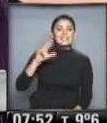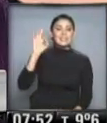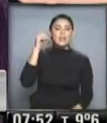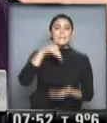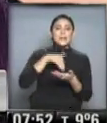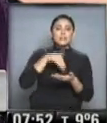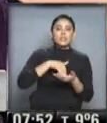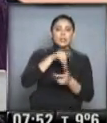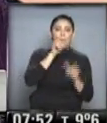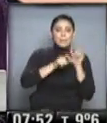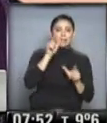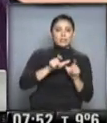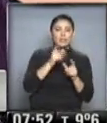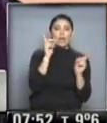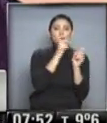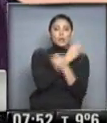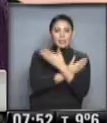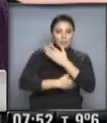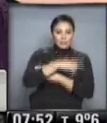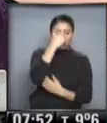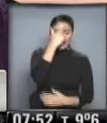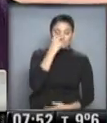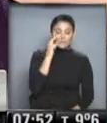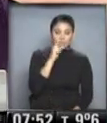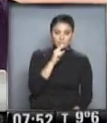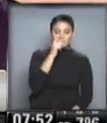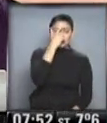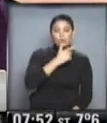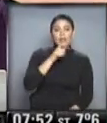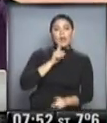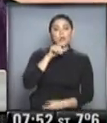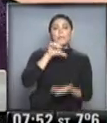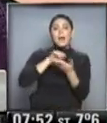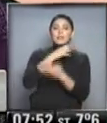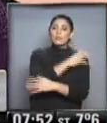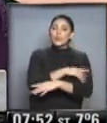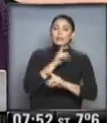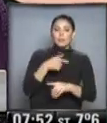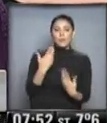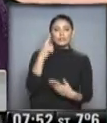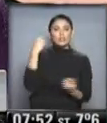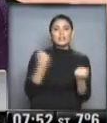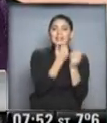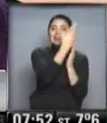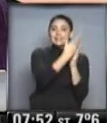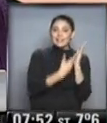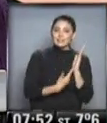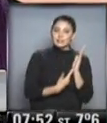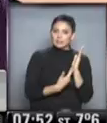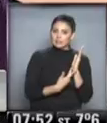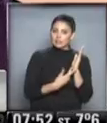de personas con discapacidad visual en el mundo y la mayoría en países pobres, así que este tratado tiene una